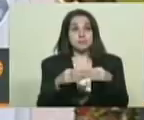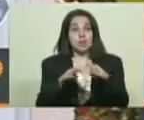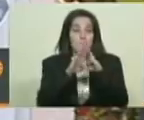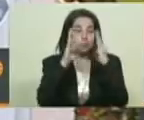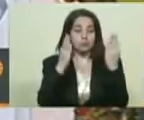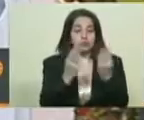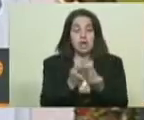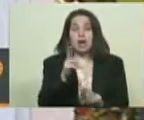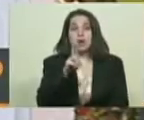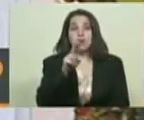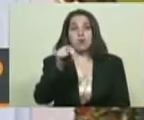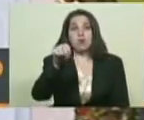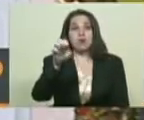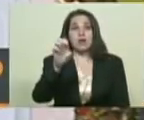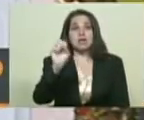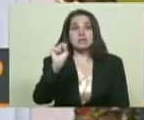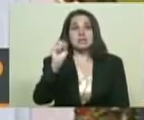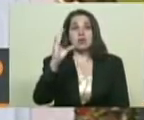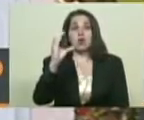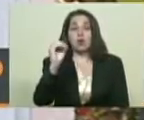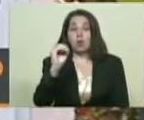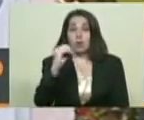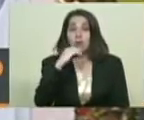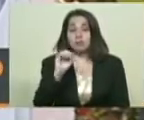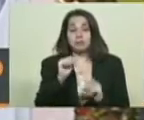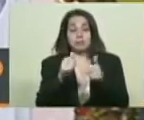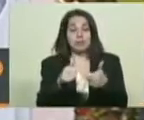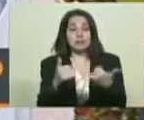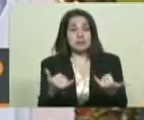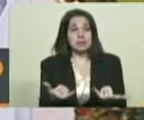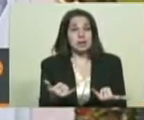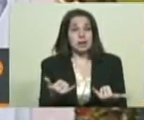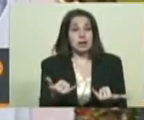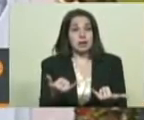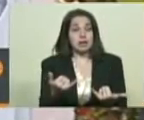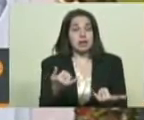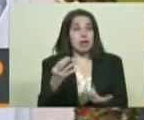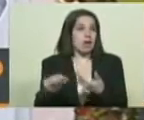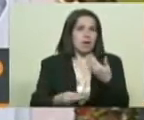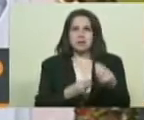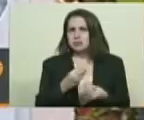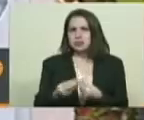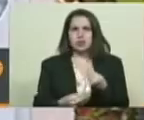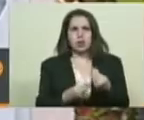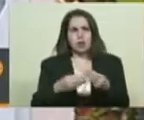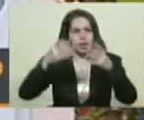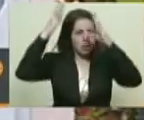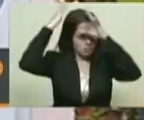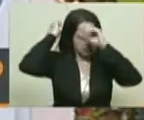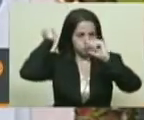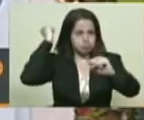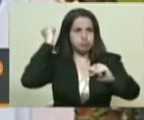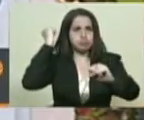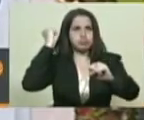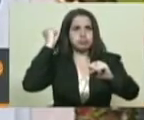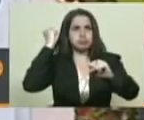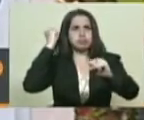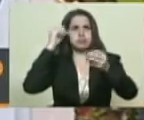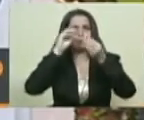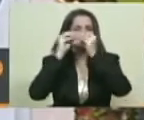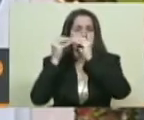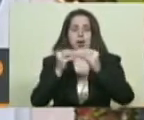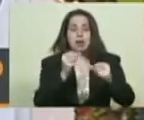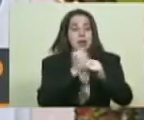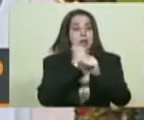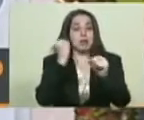la UNESCO, para que inicie las acciones diplomáticas y jurídicas para